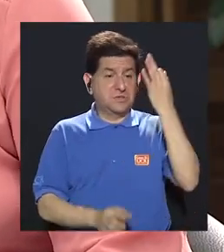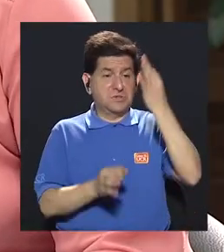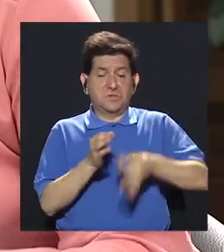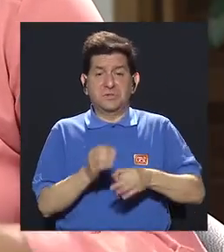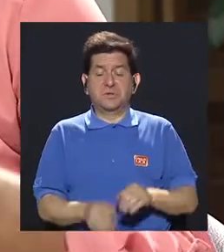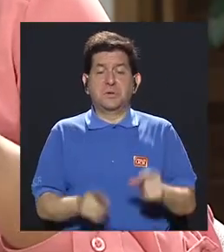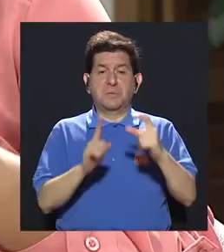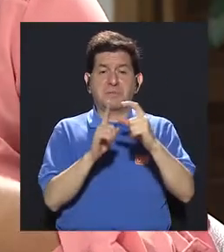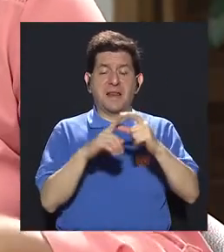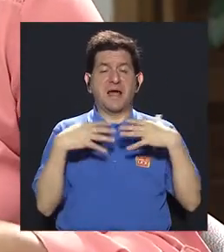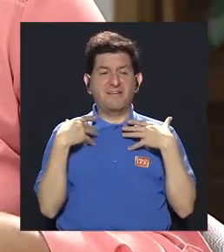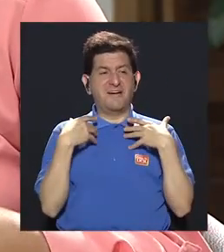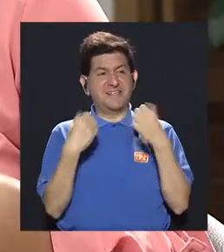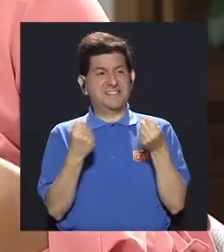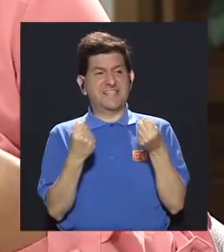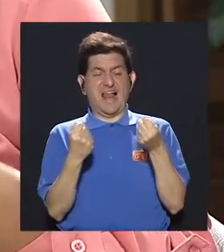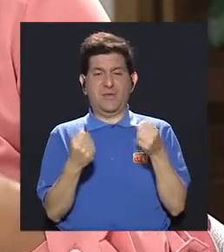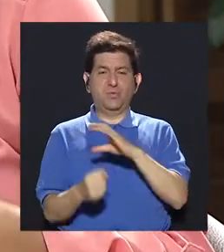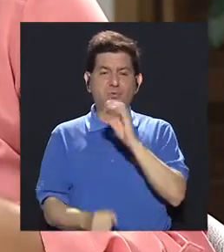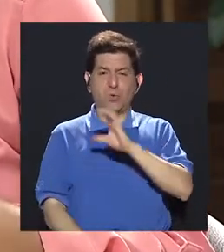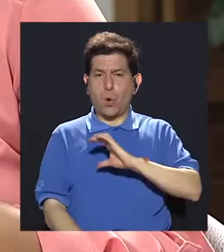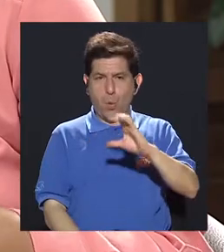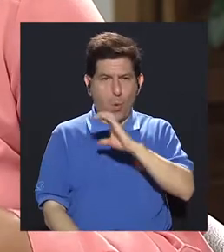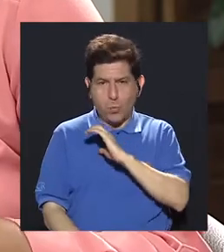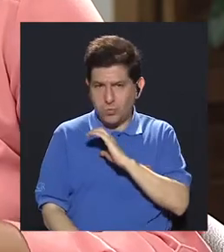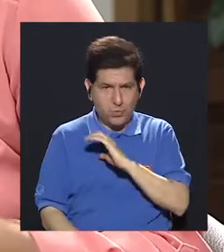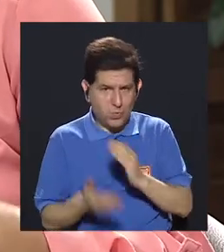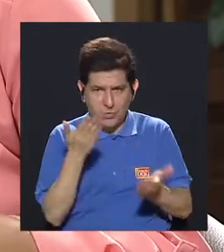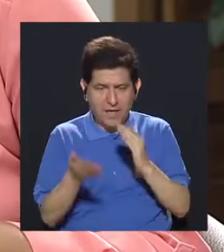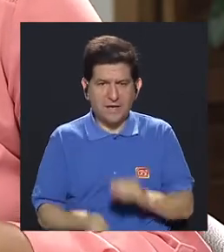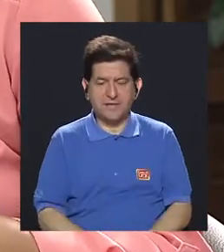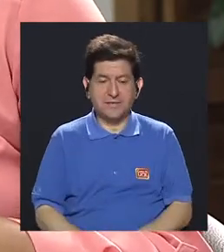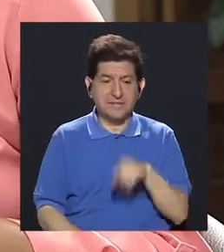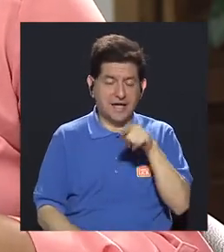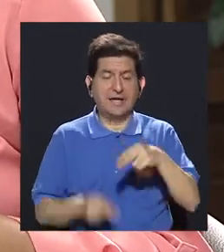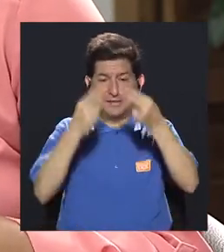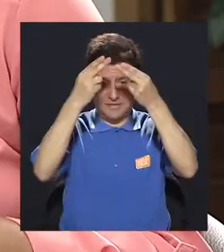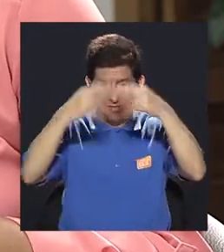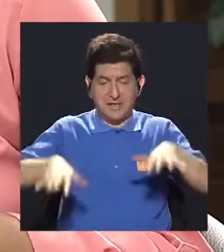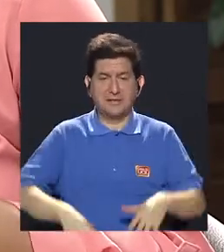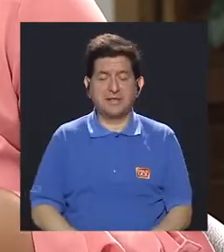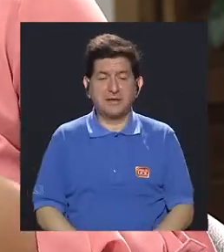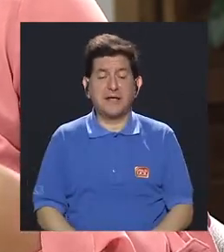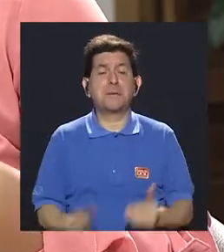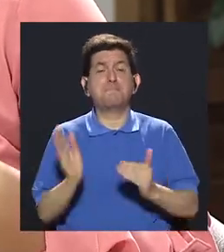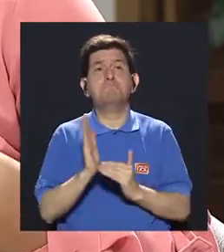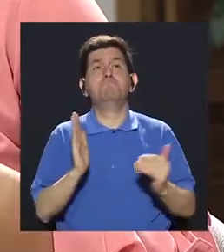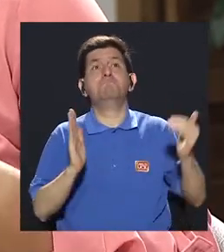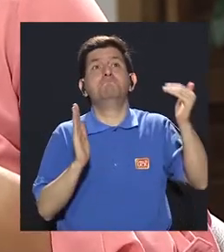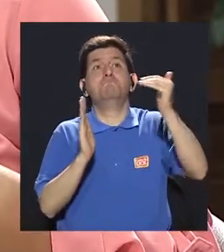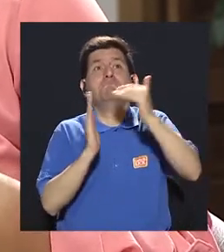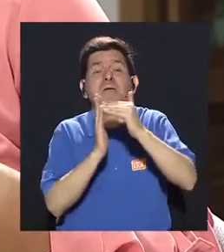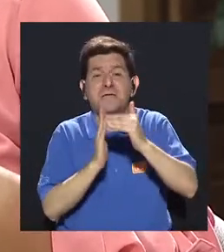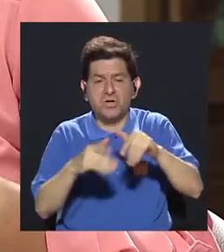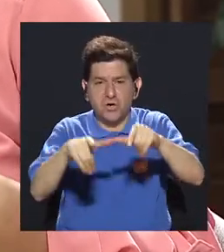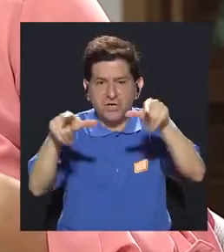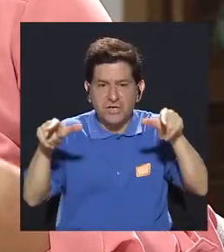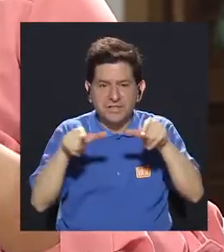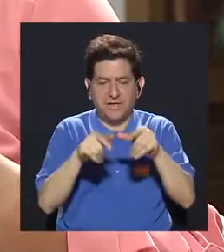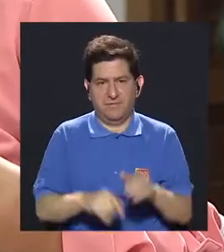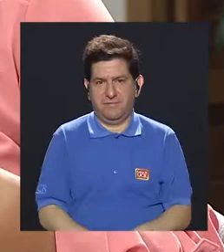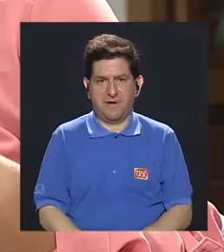uno simplemente pone la palabra salud o alguna de estas conductas en el internet, pues les van a salir millones, no